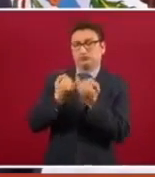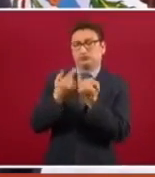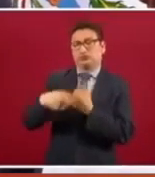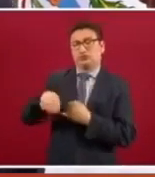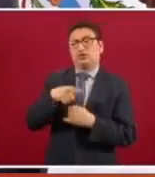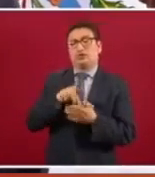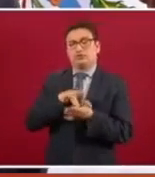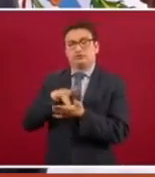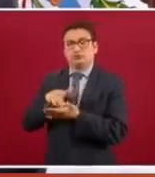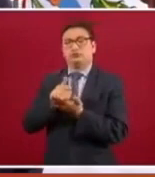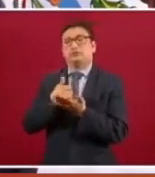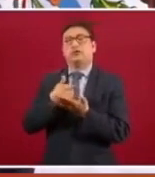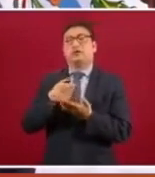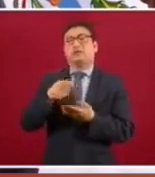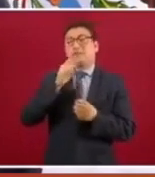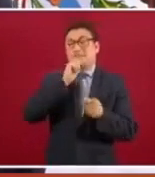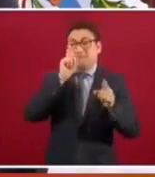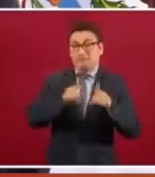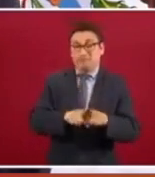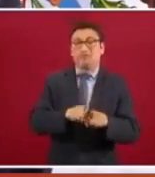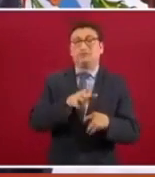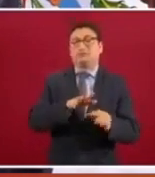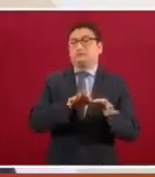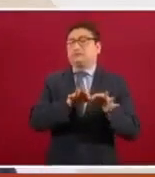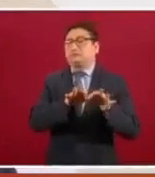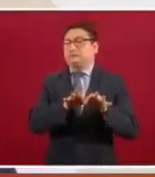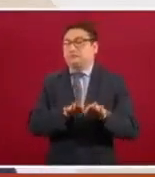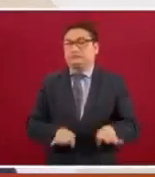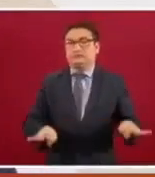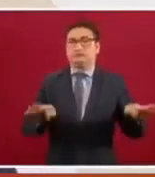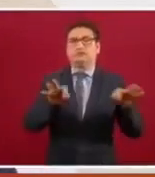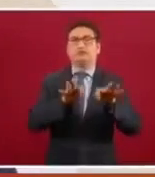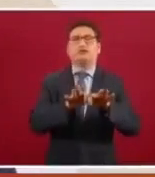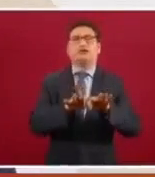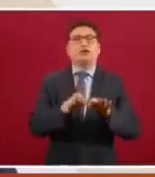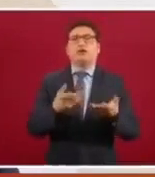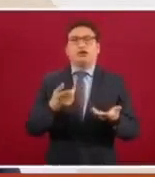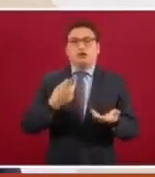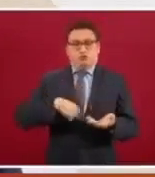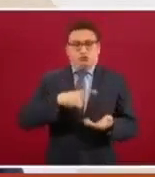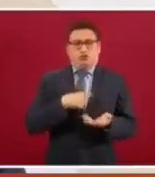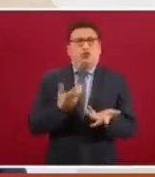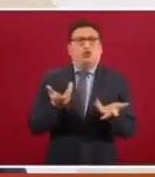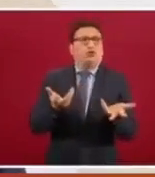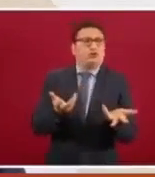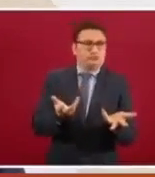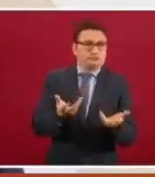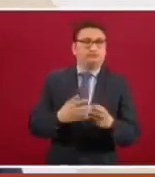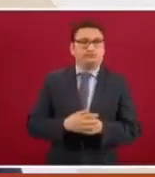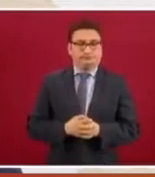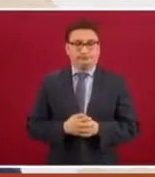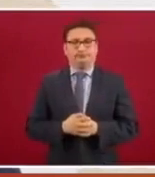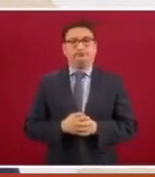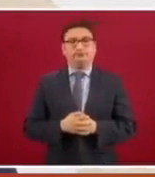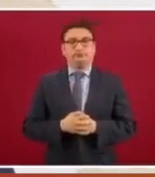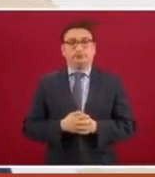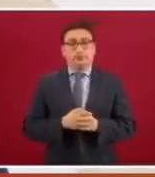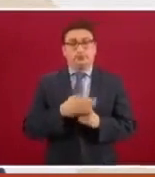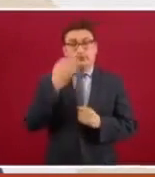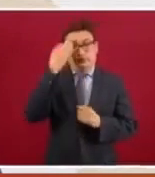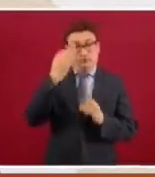y esto es muy importante vamos a crear en nueve